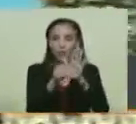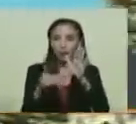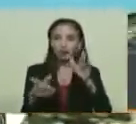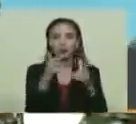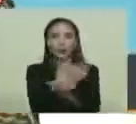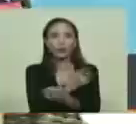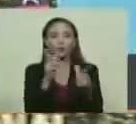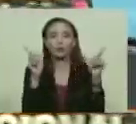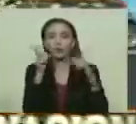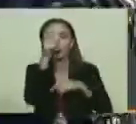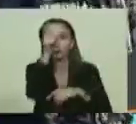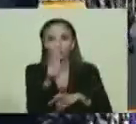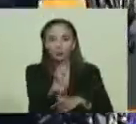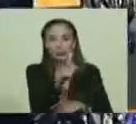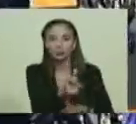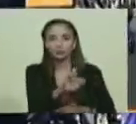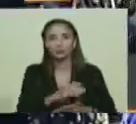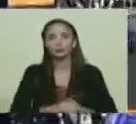libertades de toda persona.